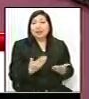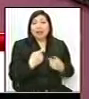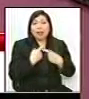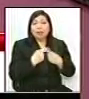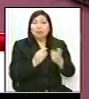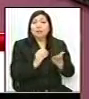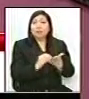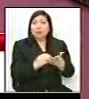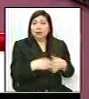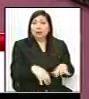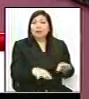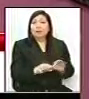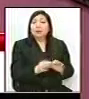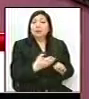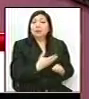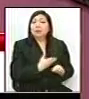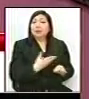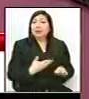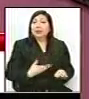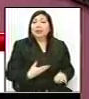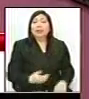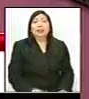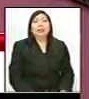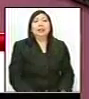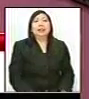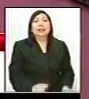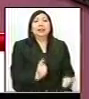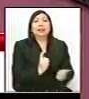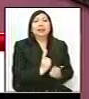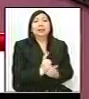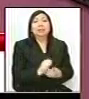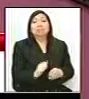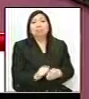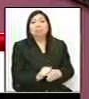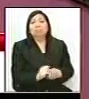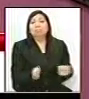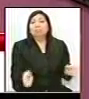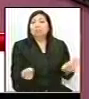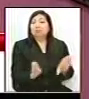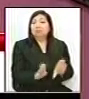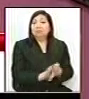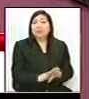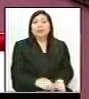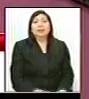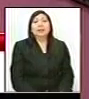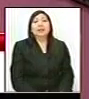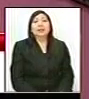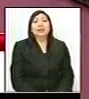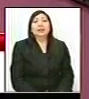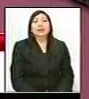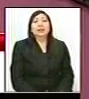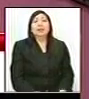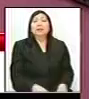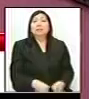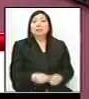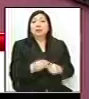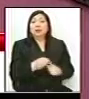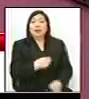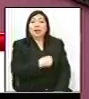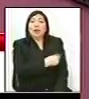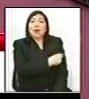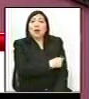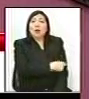muy importante, presidente, porque estamos con esto prácticamente cerrando de brecha en los principales